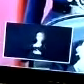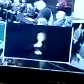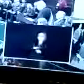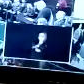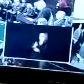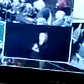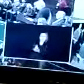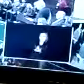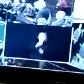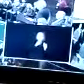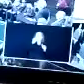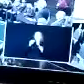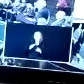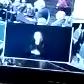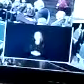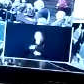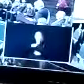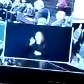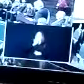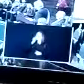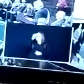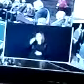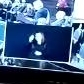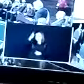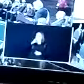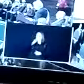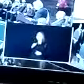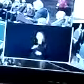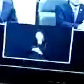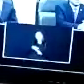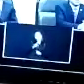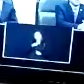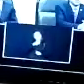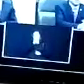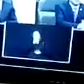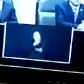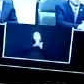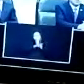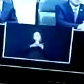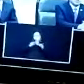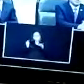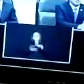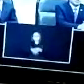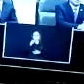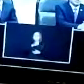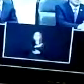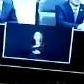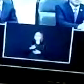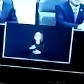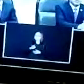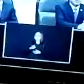y que si bien no olvido, sí soy partidario del perdón y la indulgencia.